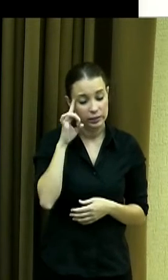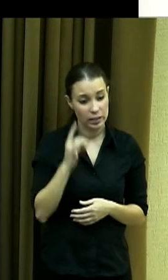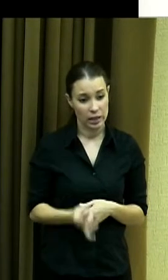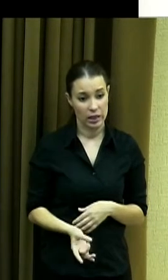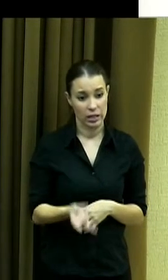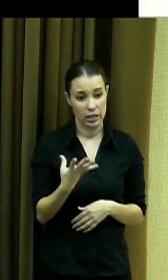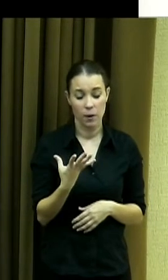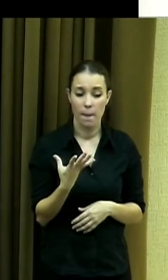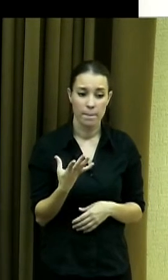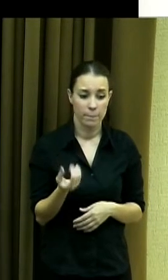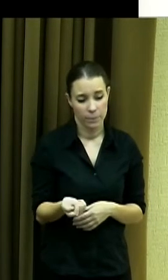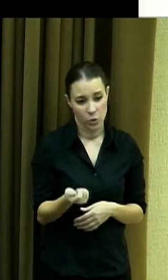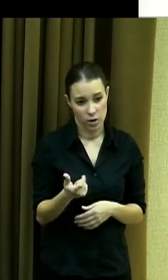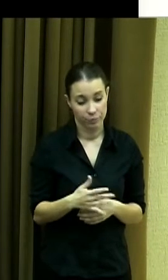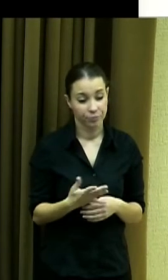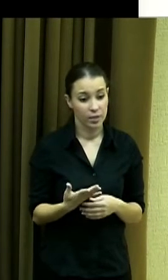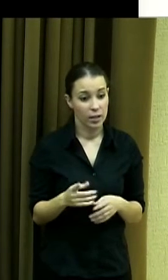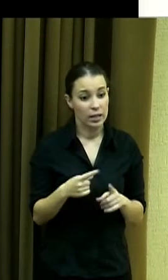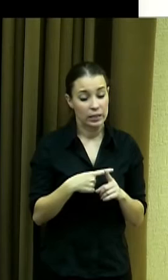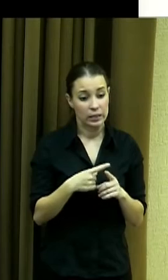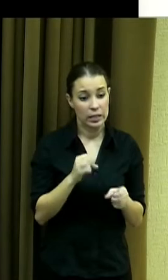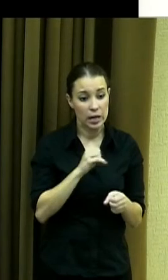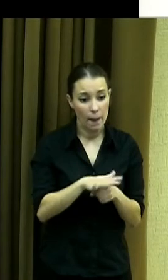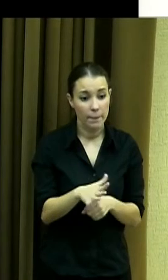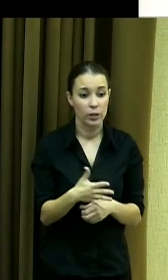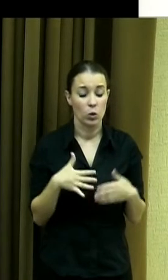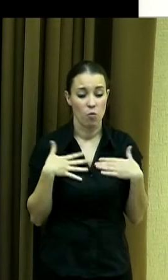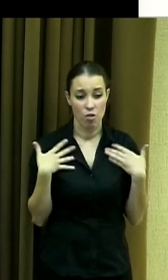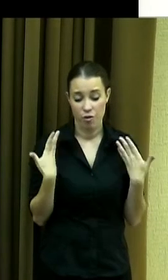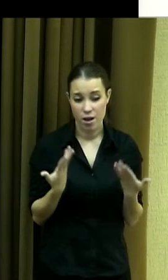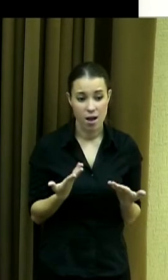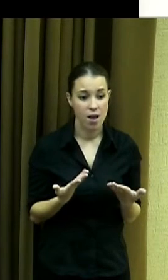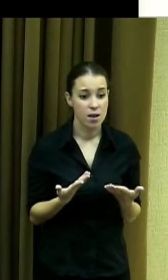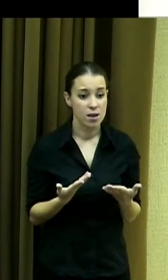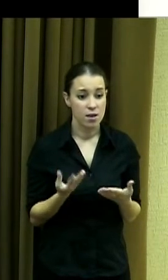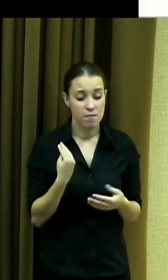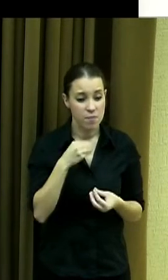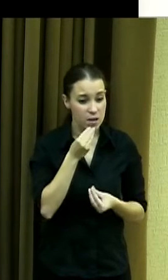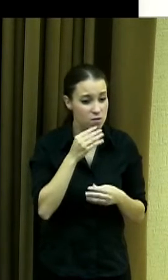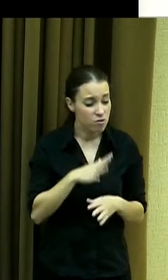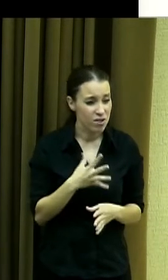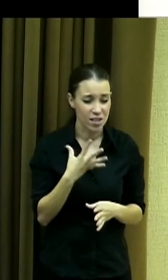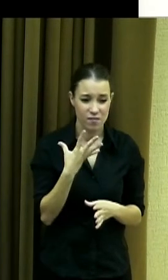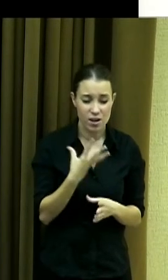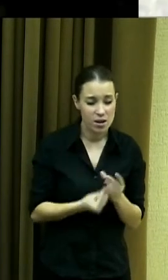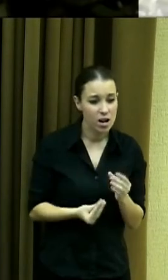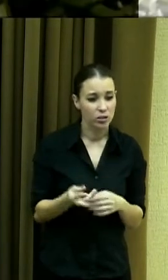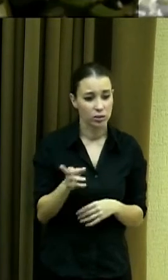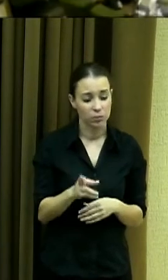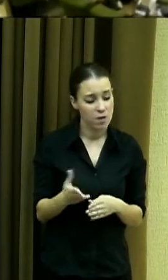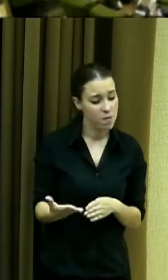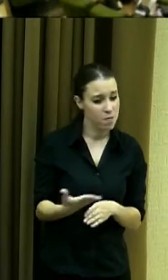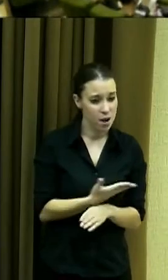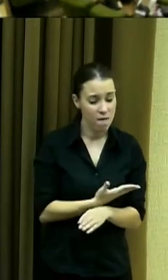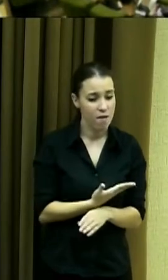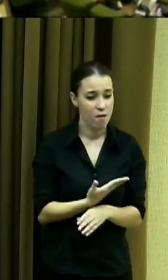A nivel emocional también hemos visto cómo bueno, pues esas historias repetidas de fracasos previos, tanto a